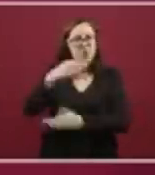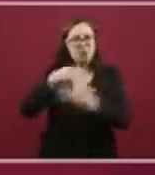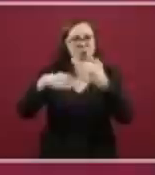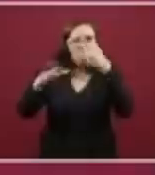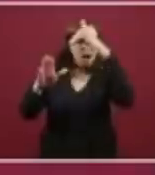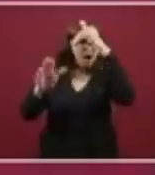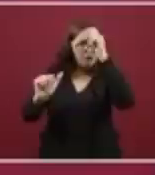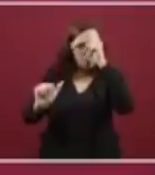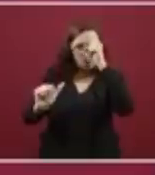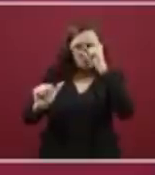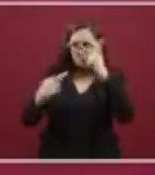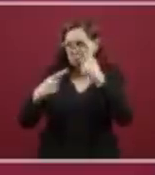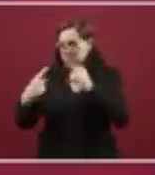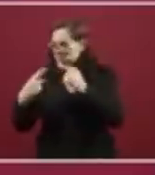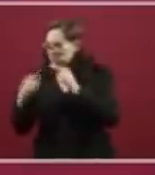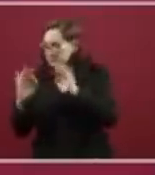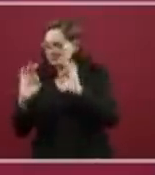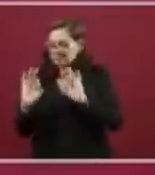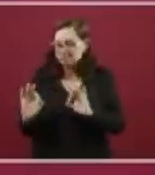luego de hablar